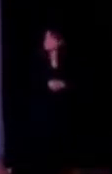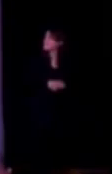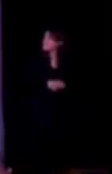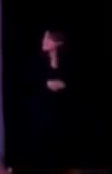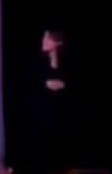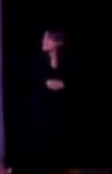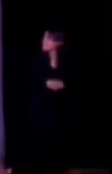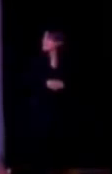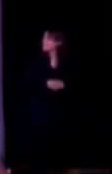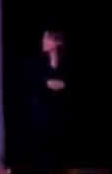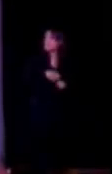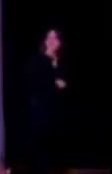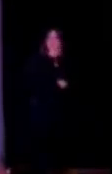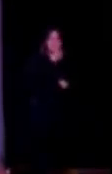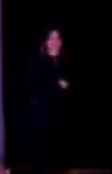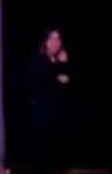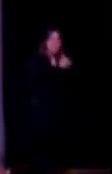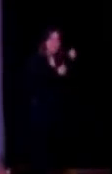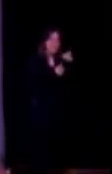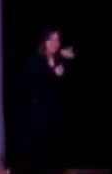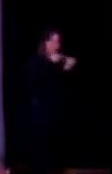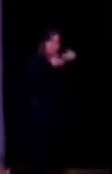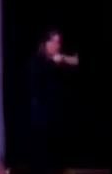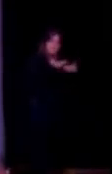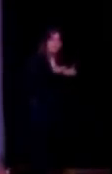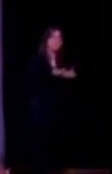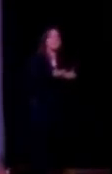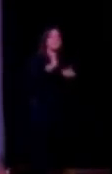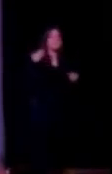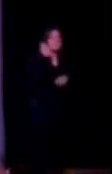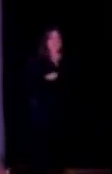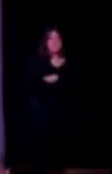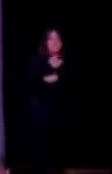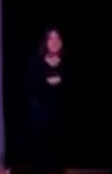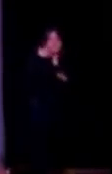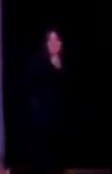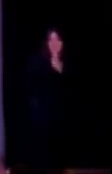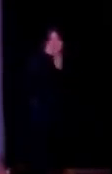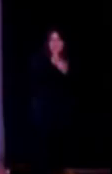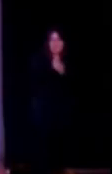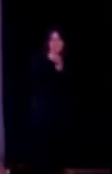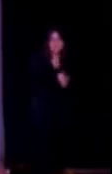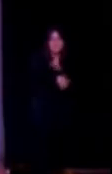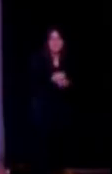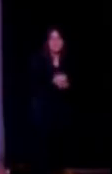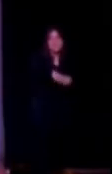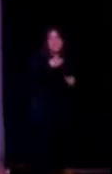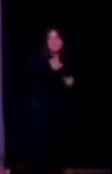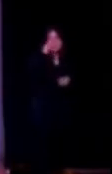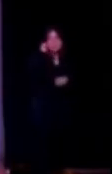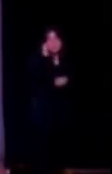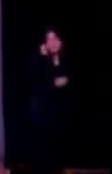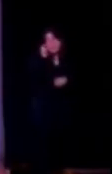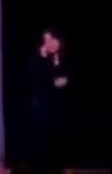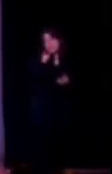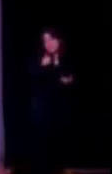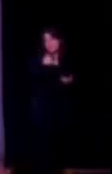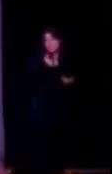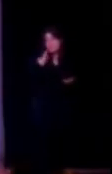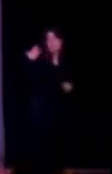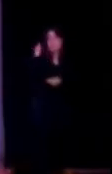Bien, para ir avanzando en este planteamiento que estoy haciendo, yo suelo poner o me ayuda a